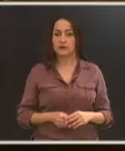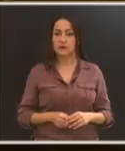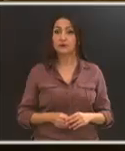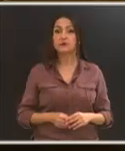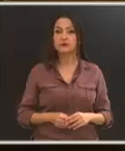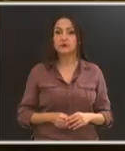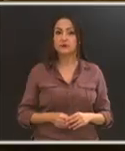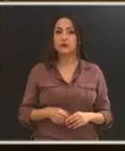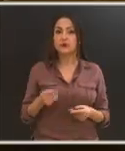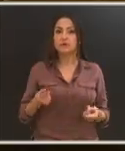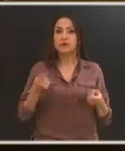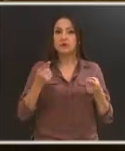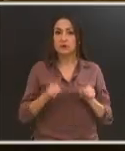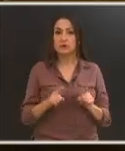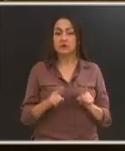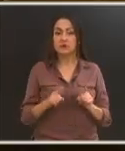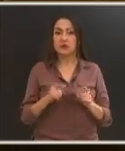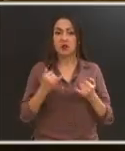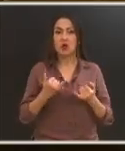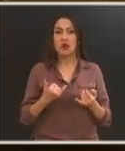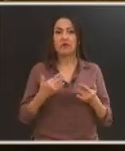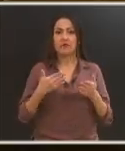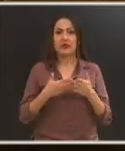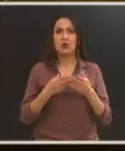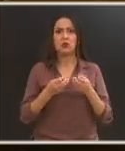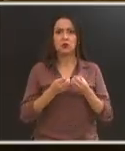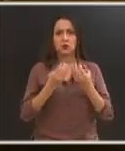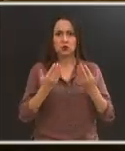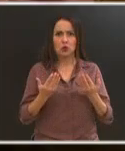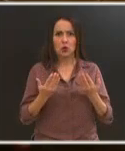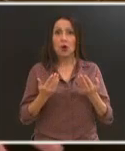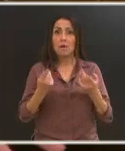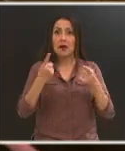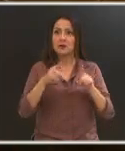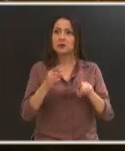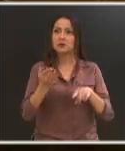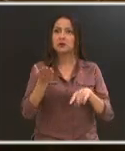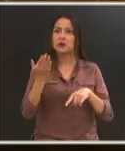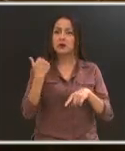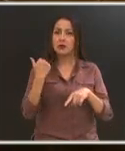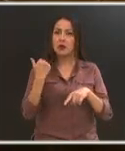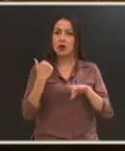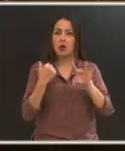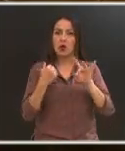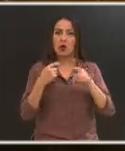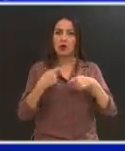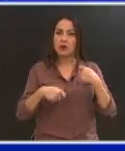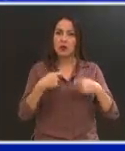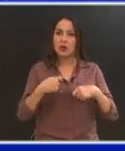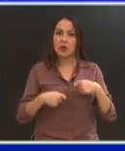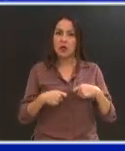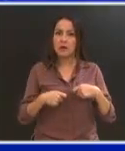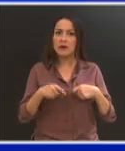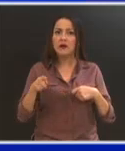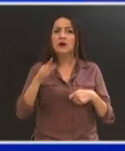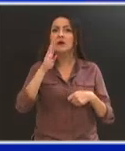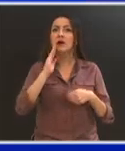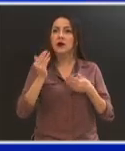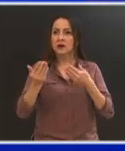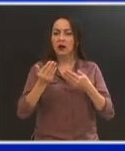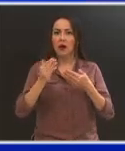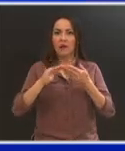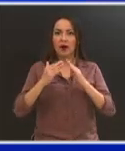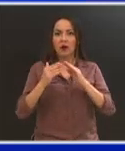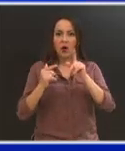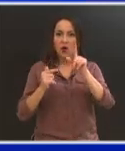Bueno, es uno de los hechos que ha repercutido mucho, a pesar de que ocurrió el pasado 8 de septiembre en uno de los bares cercanos acá en Barrio